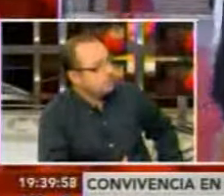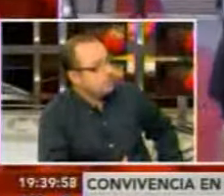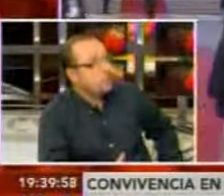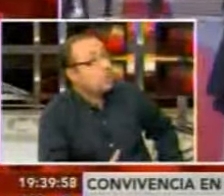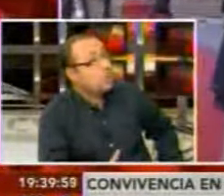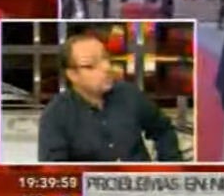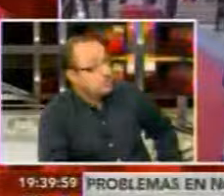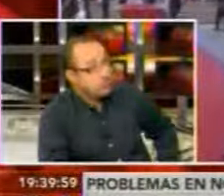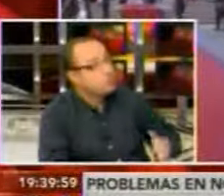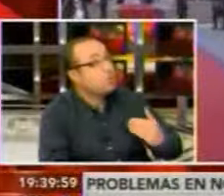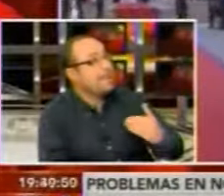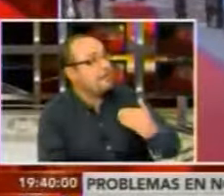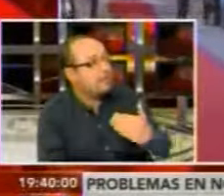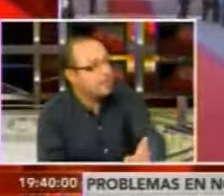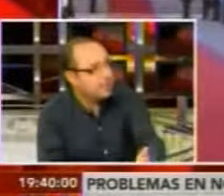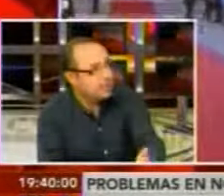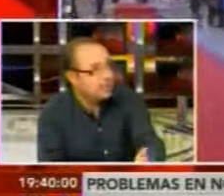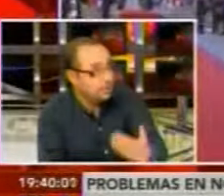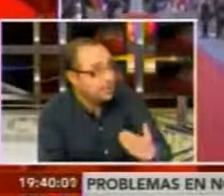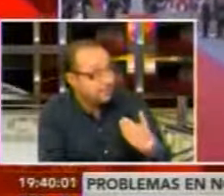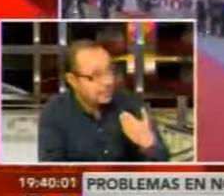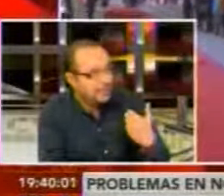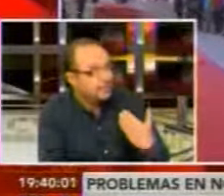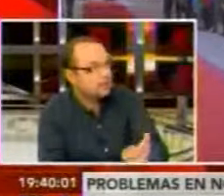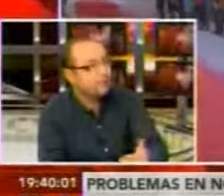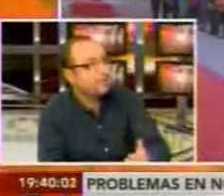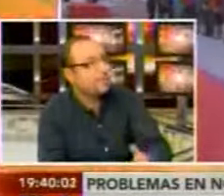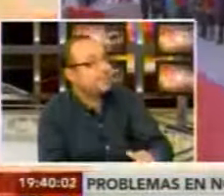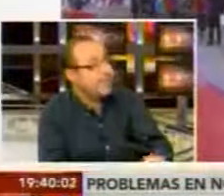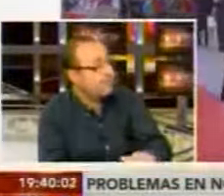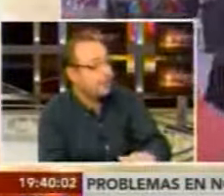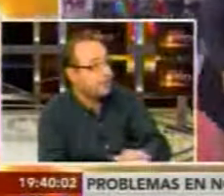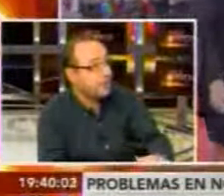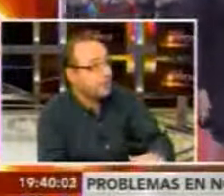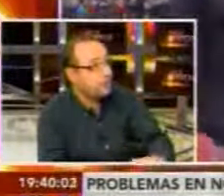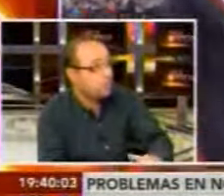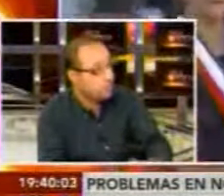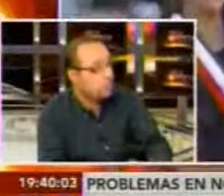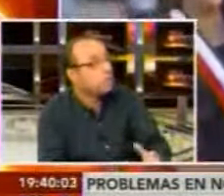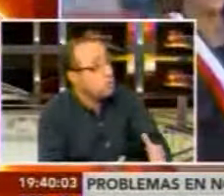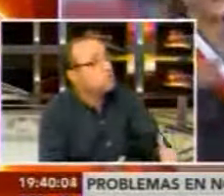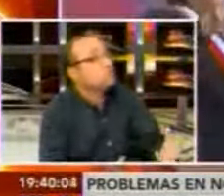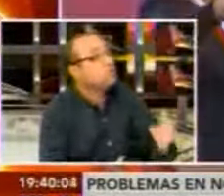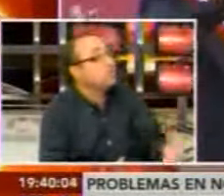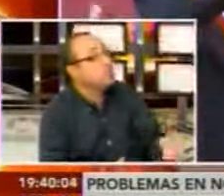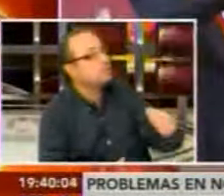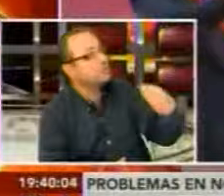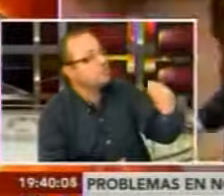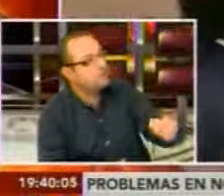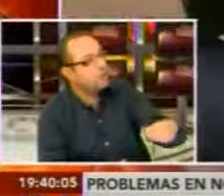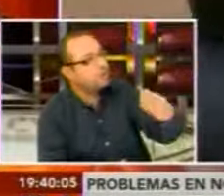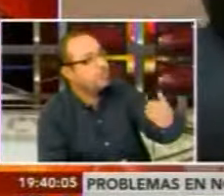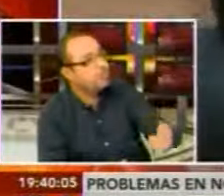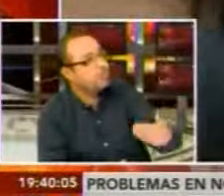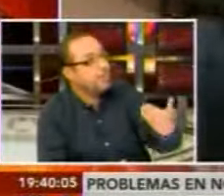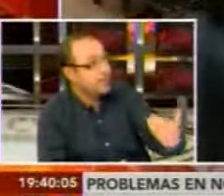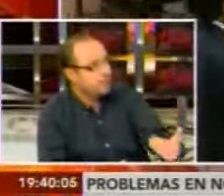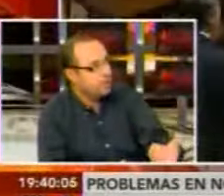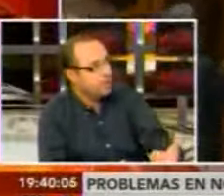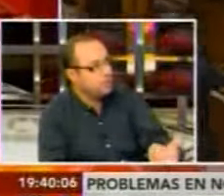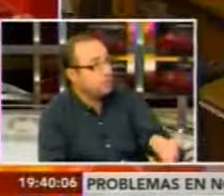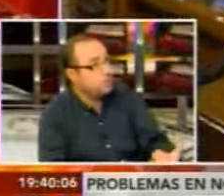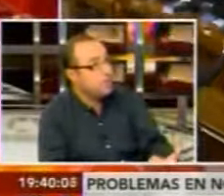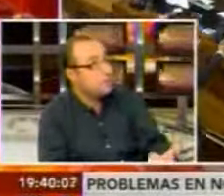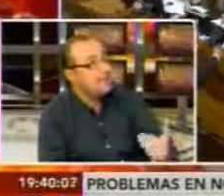batallón de al frente, está tan fragmentado como lo estuvo en su minuto la Concertación cuando perdió el poder del año 2009. Se acerca una especie de